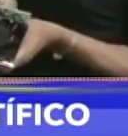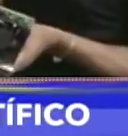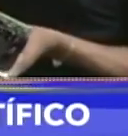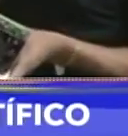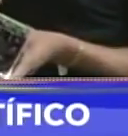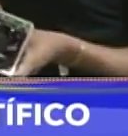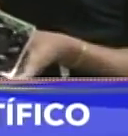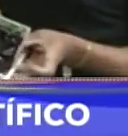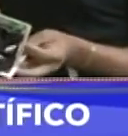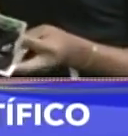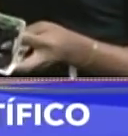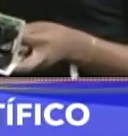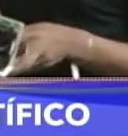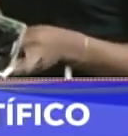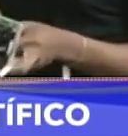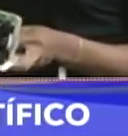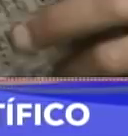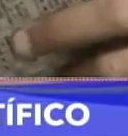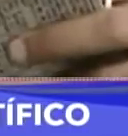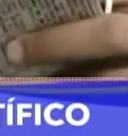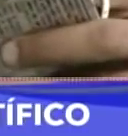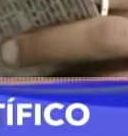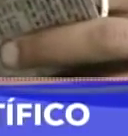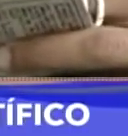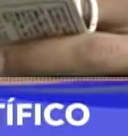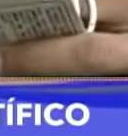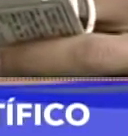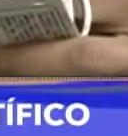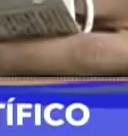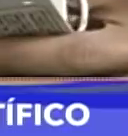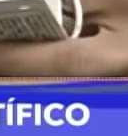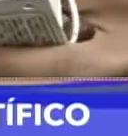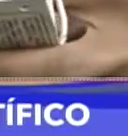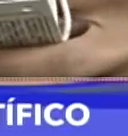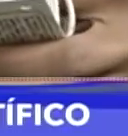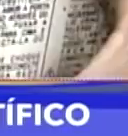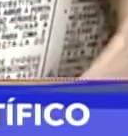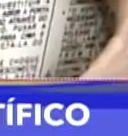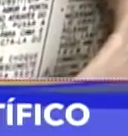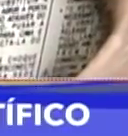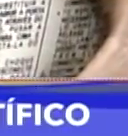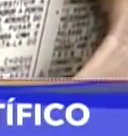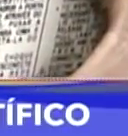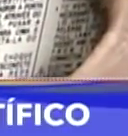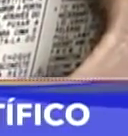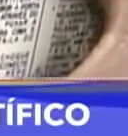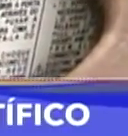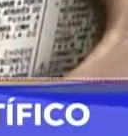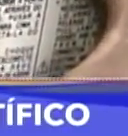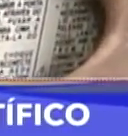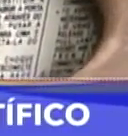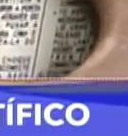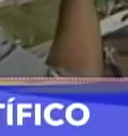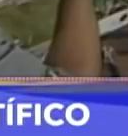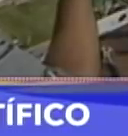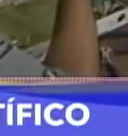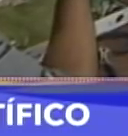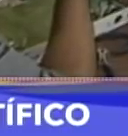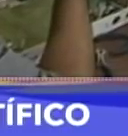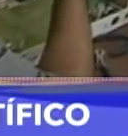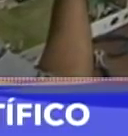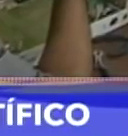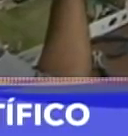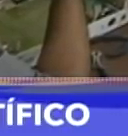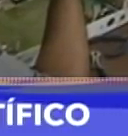de las incubadoras del país las adquirimos con el convenio Argentina-Venezuela. Entonces, los promotores de los derechos humanos